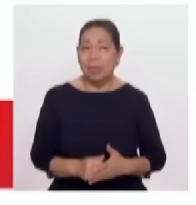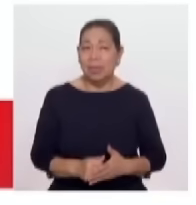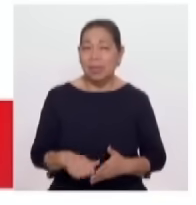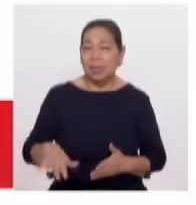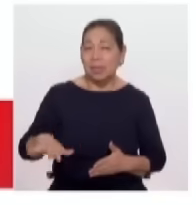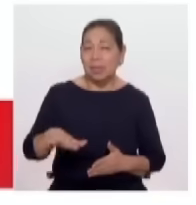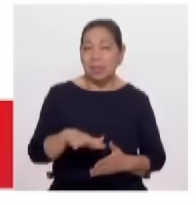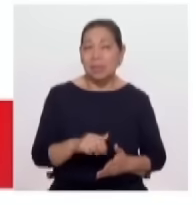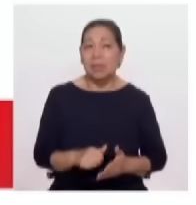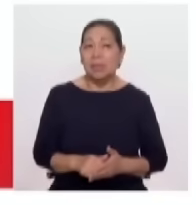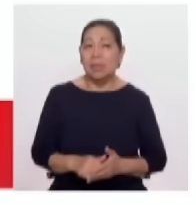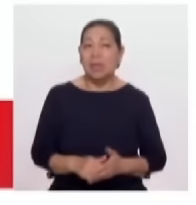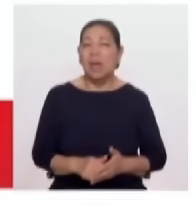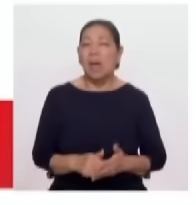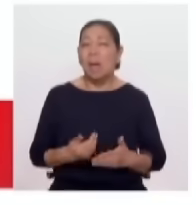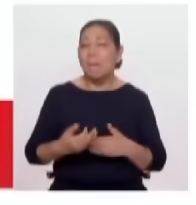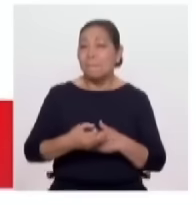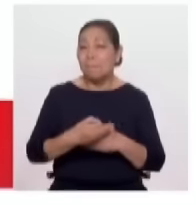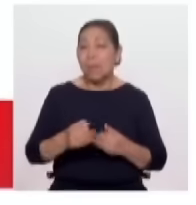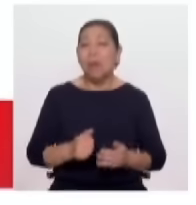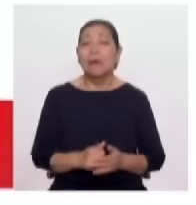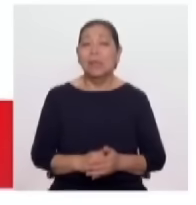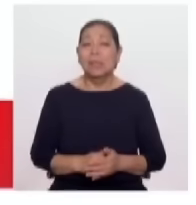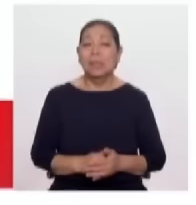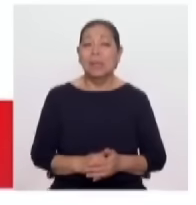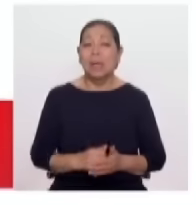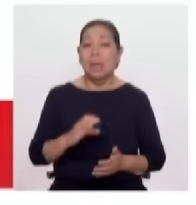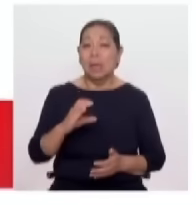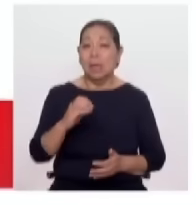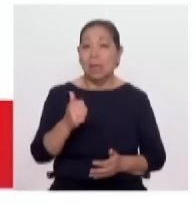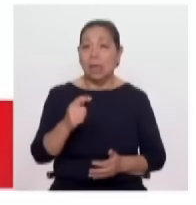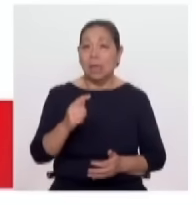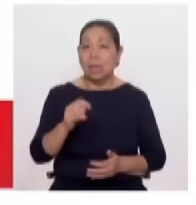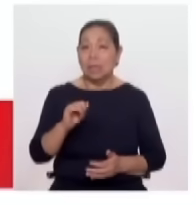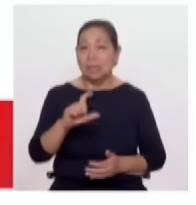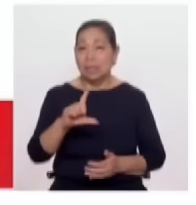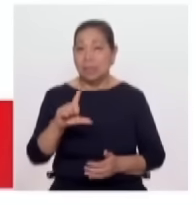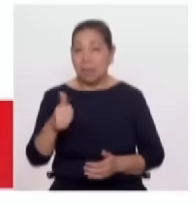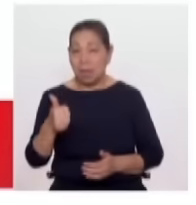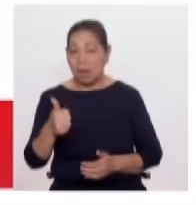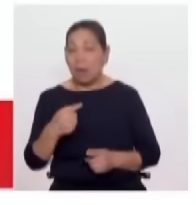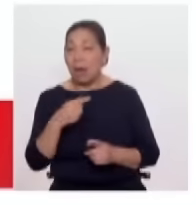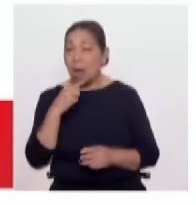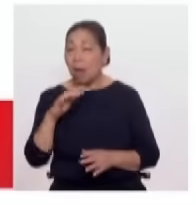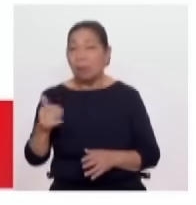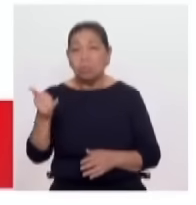distrito de Aplao, ubicado en la provincia de Castilla. Nosotros hemos intentado